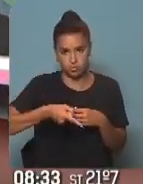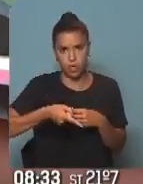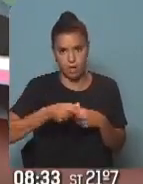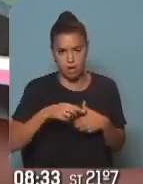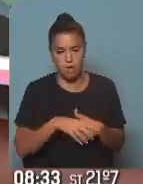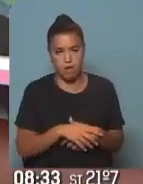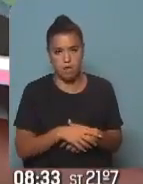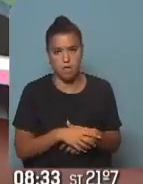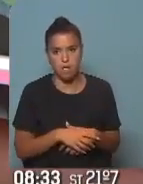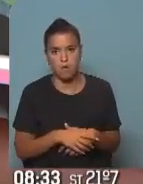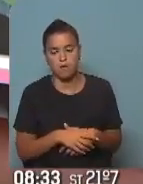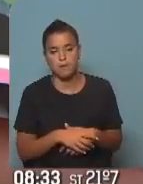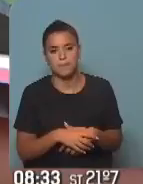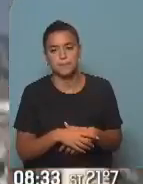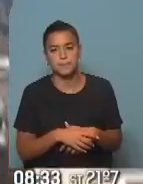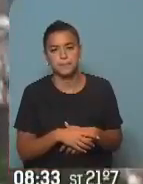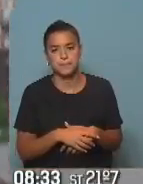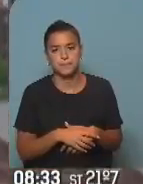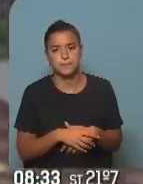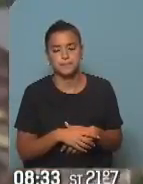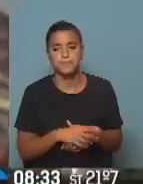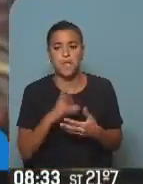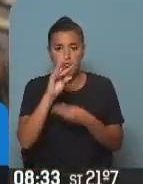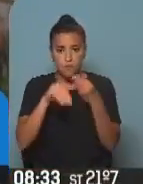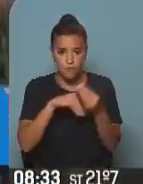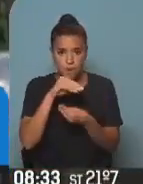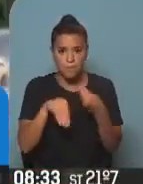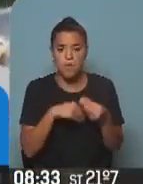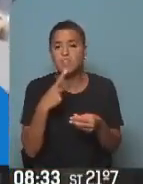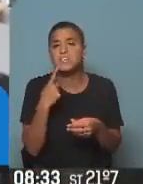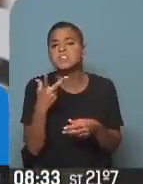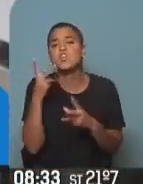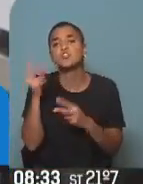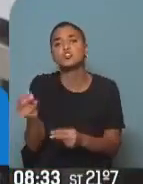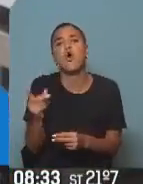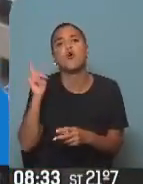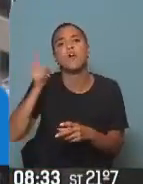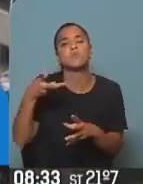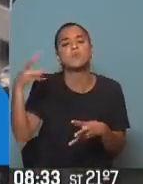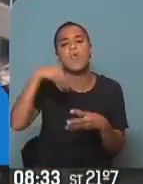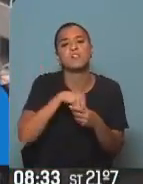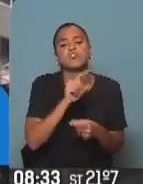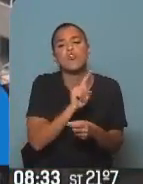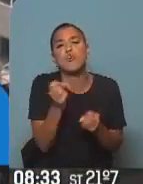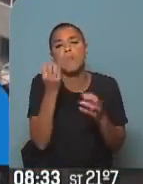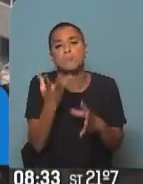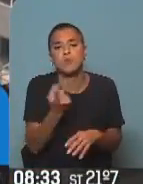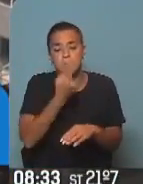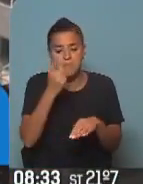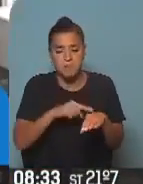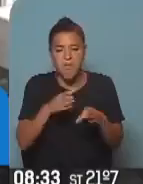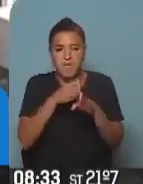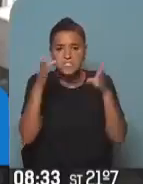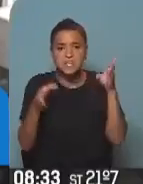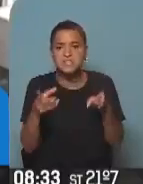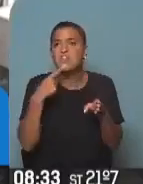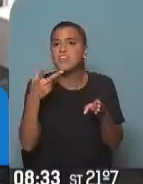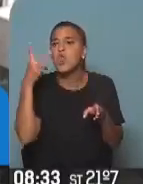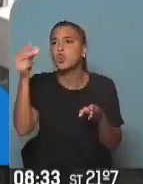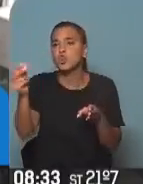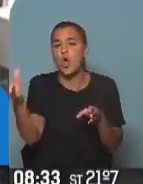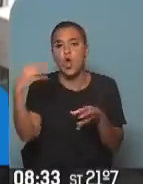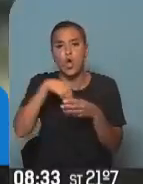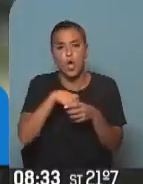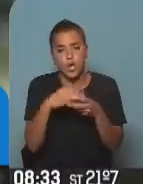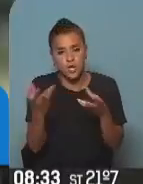causa. A los familiares se les niega a ser querellantes porque se dice que en la primera instancia ellos desistieron de la querella, lo cual